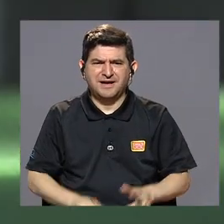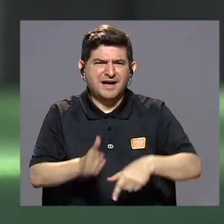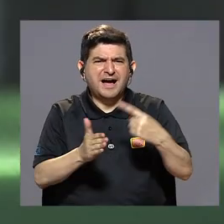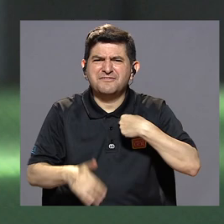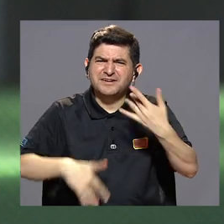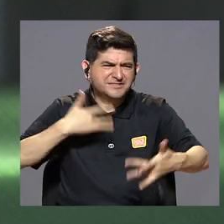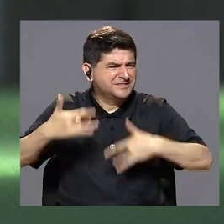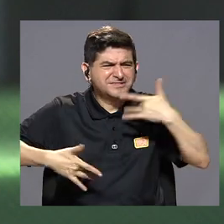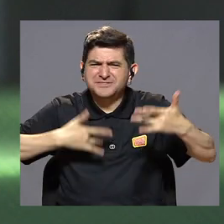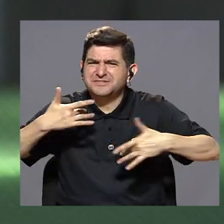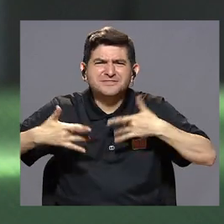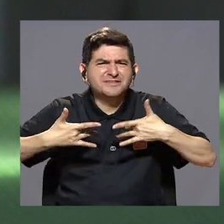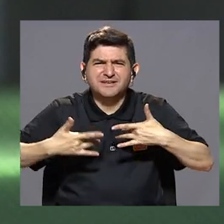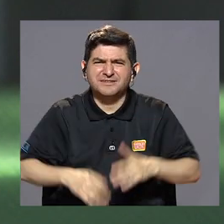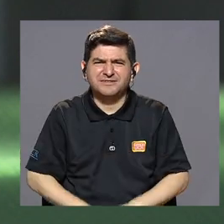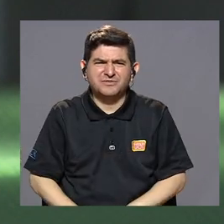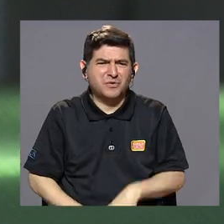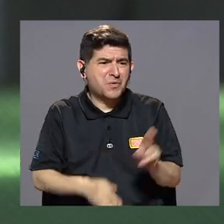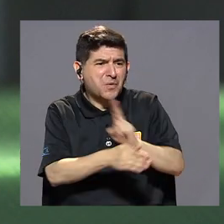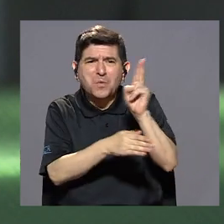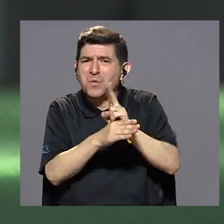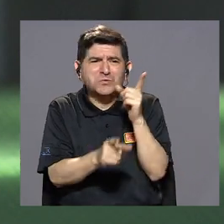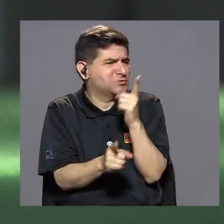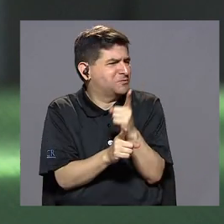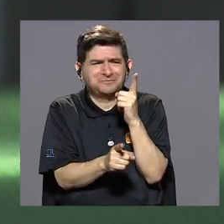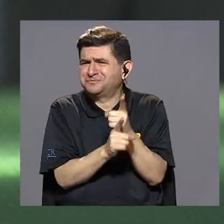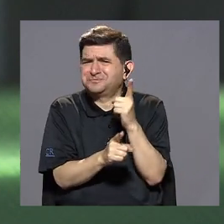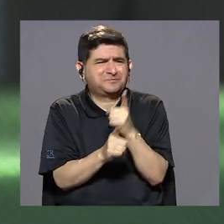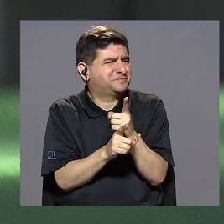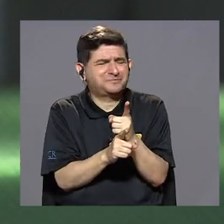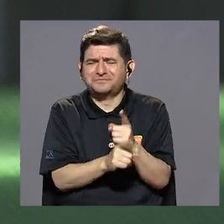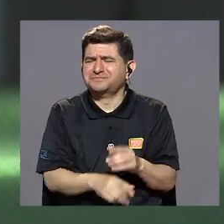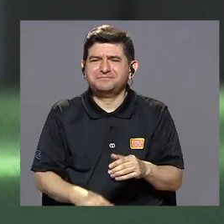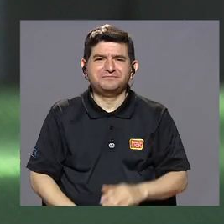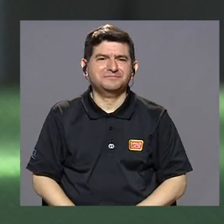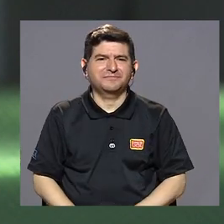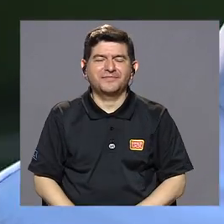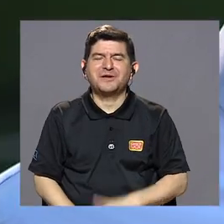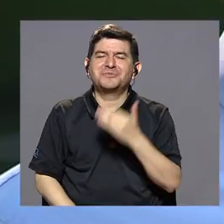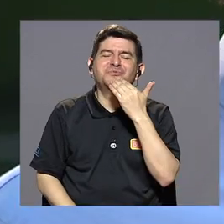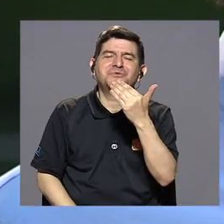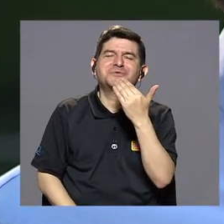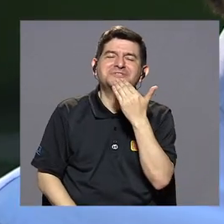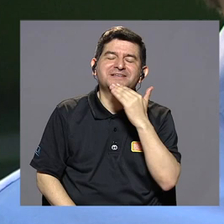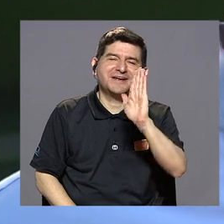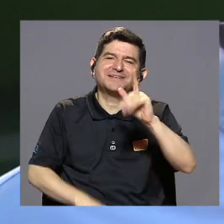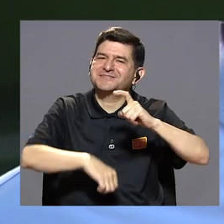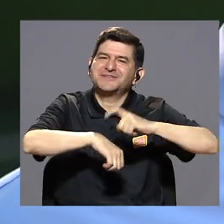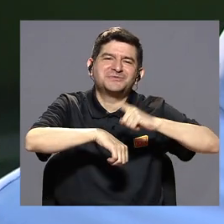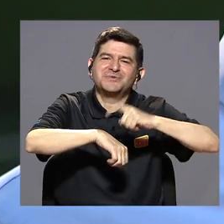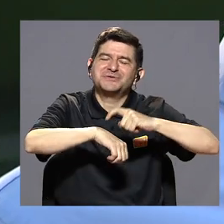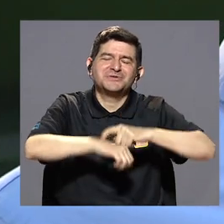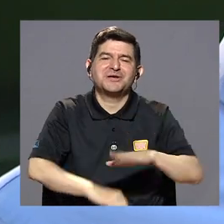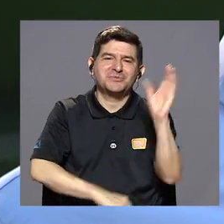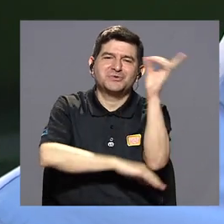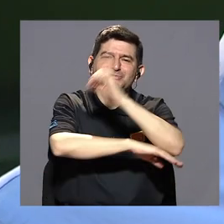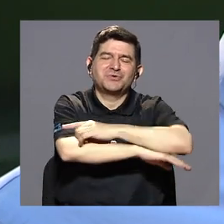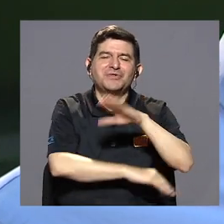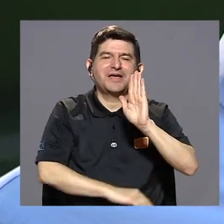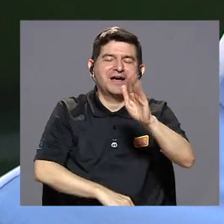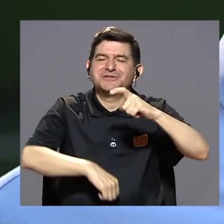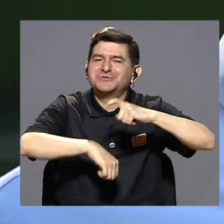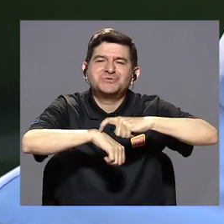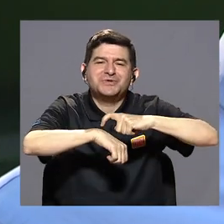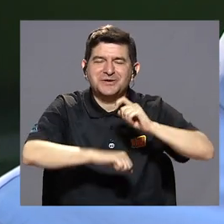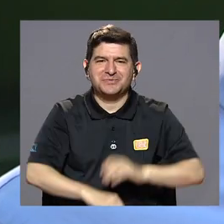que a veces yo siento que se hace un uso inadecuado de ellas. Pues gracias por regalarnos este ratito de su día,